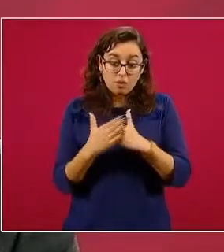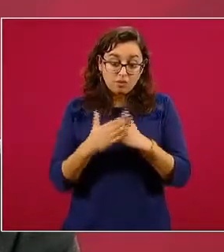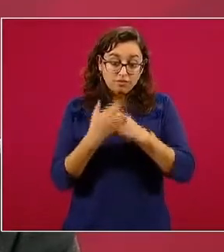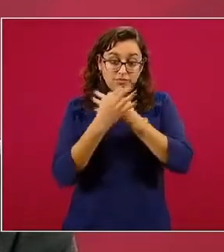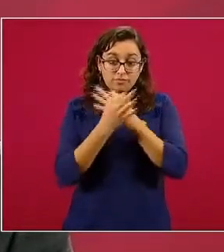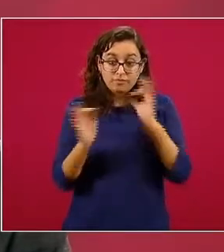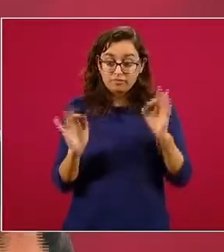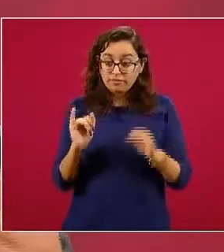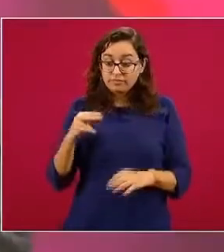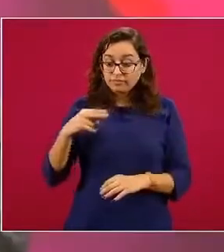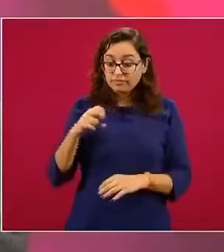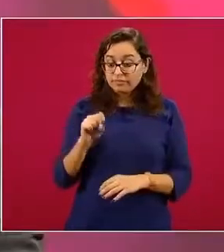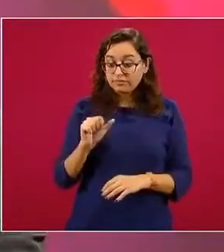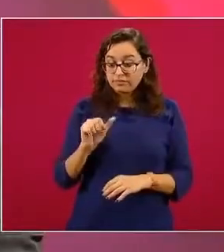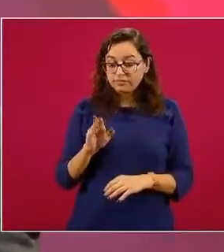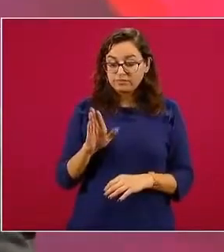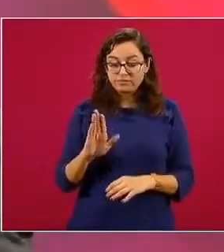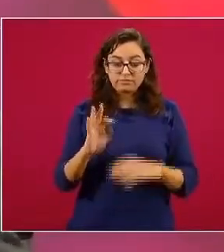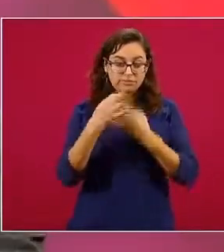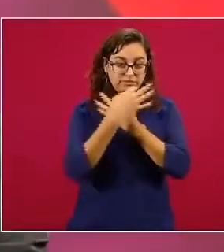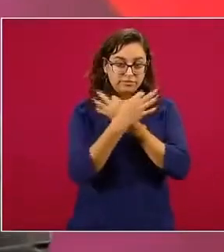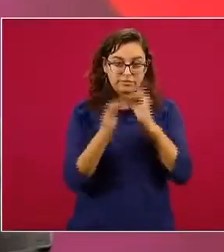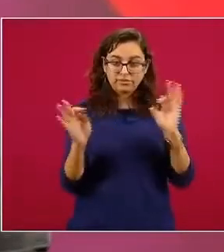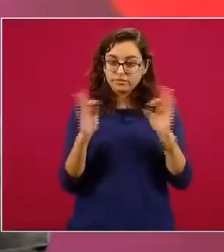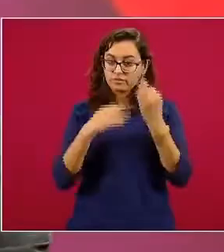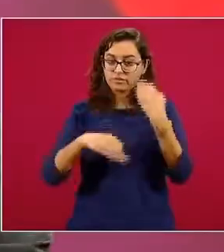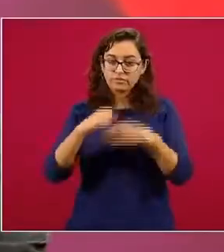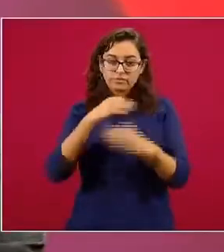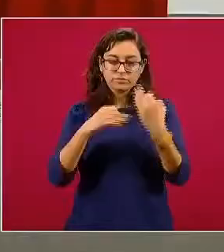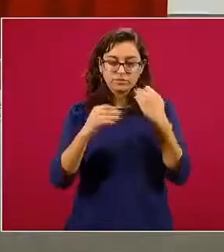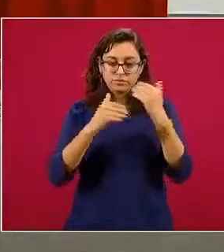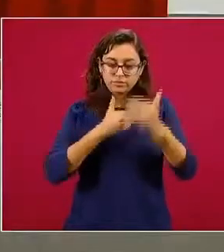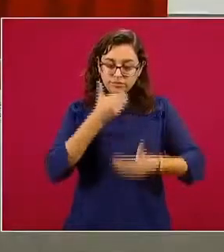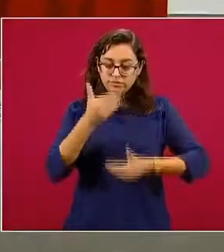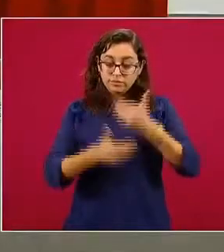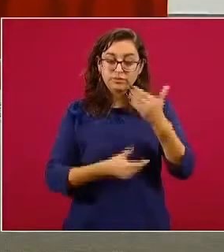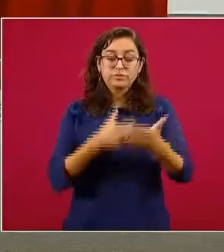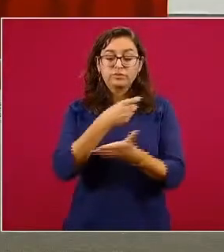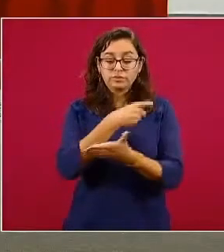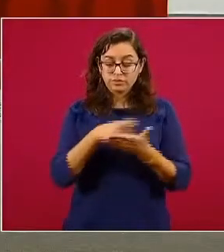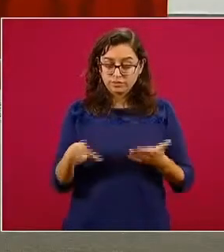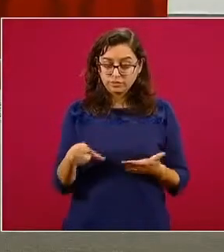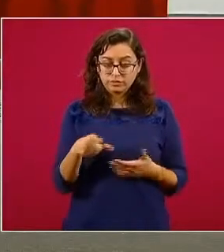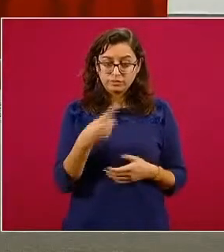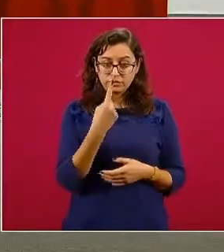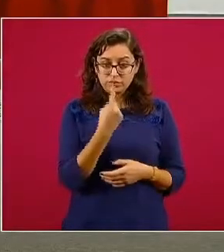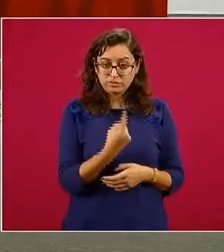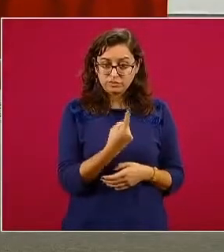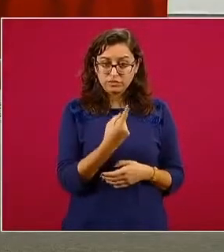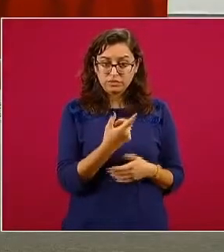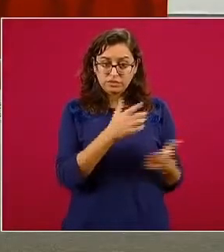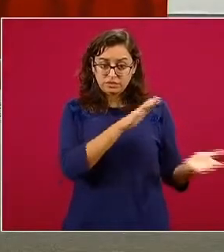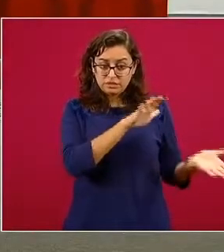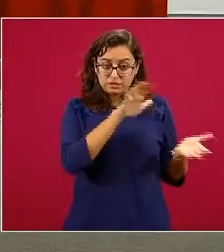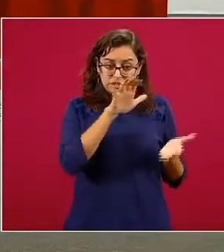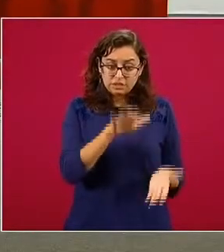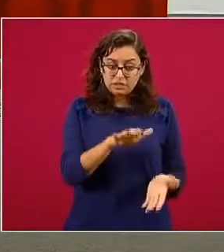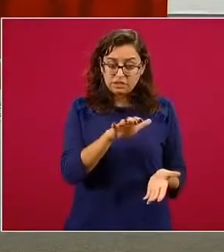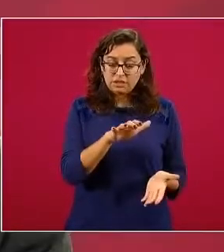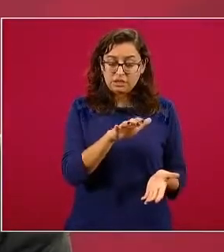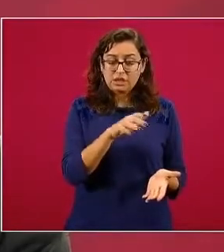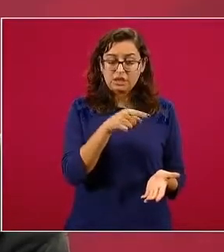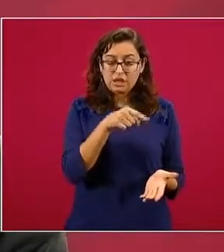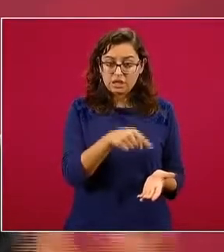parte de INSABI con los detalles sobre el proceso de adquisición, no solamente de este embarque a la empresa